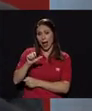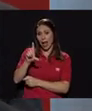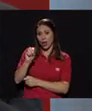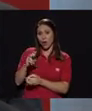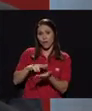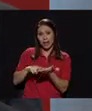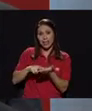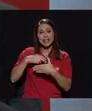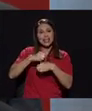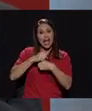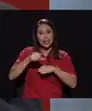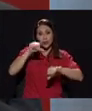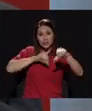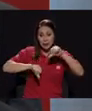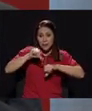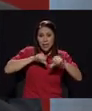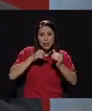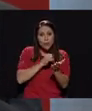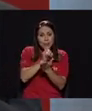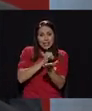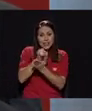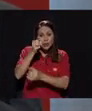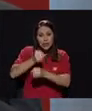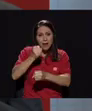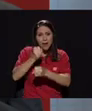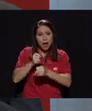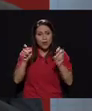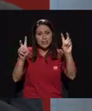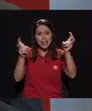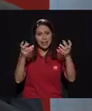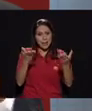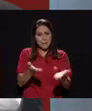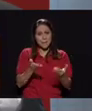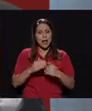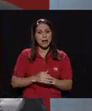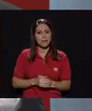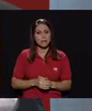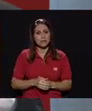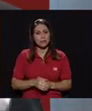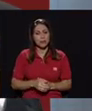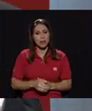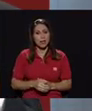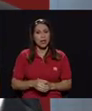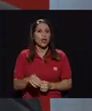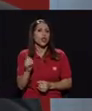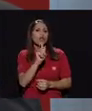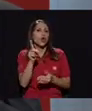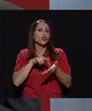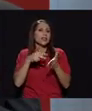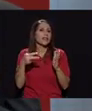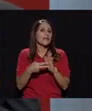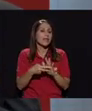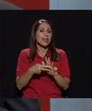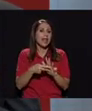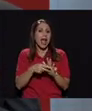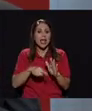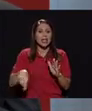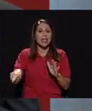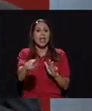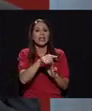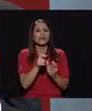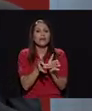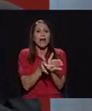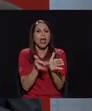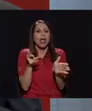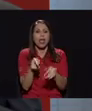digamos, experimento, investigación y trabajo sobre el tema. No es sobrepasar la capacidad de carga del humedal,